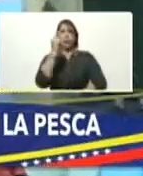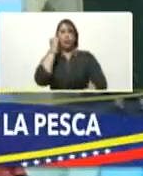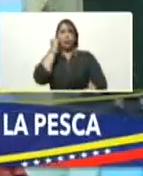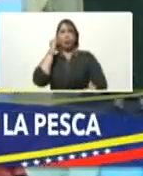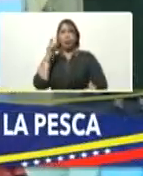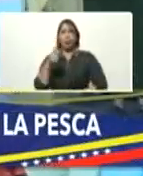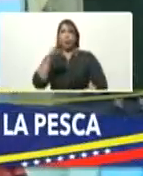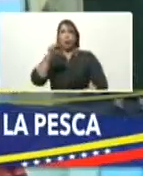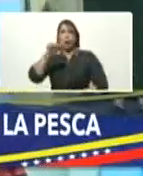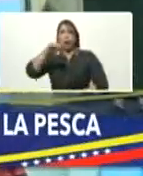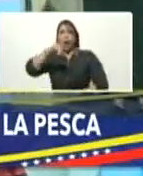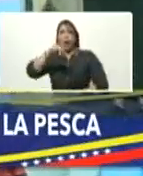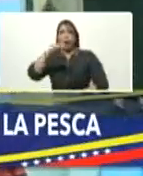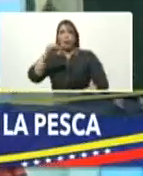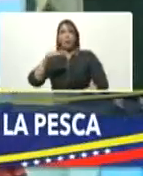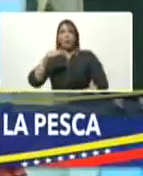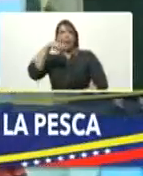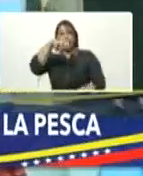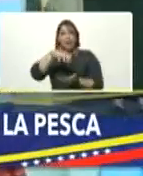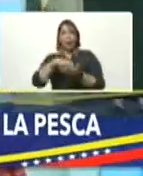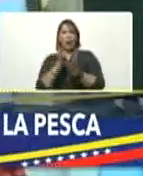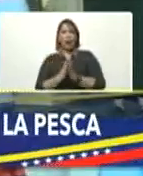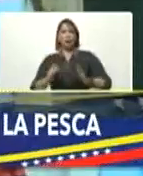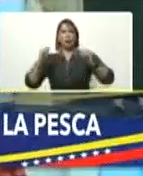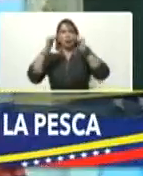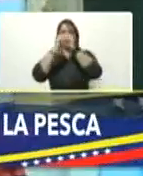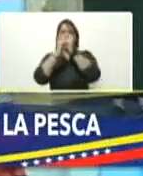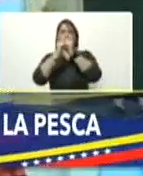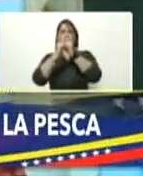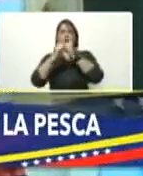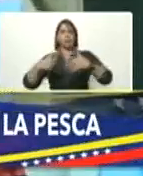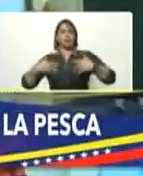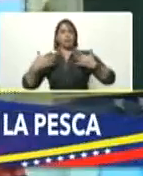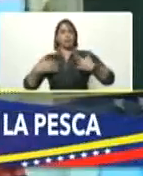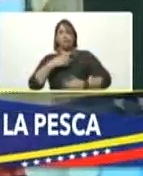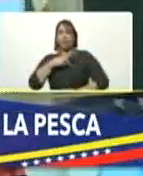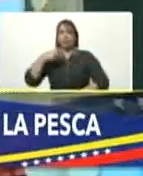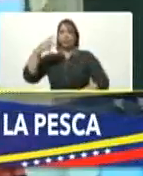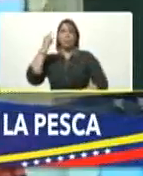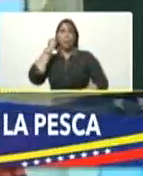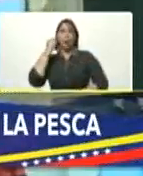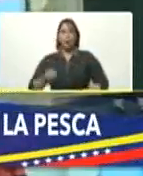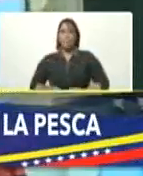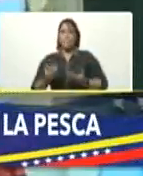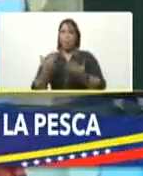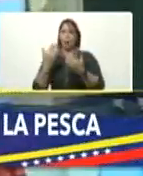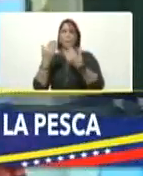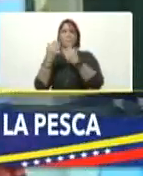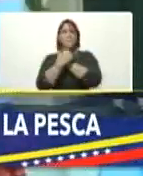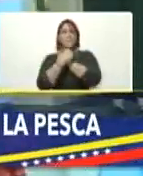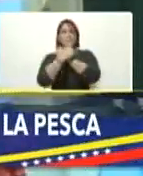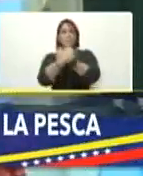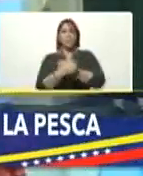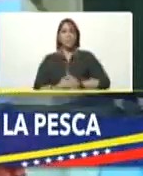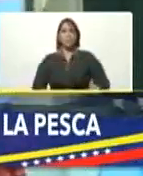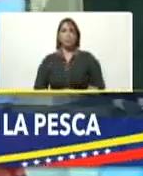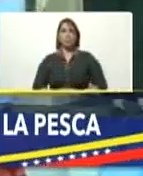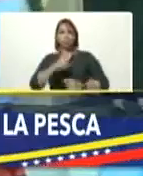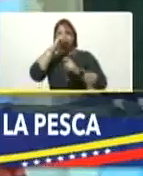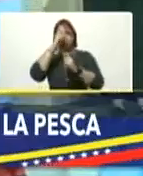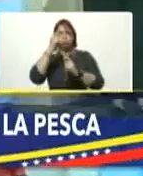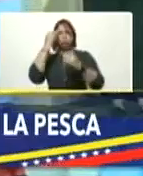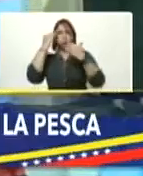presidente. Con la alegría, con el amor y la pasión de estas mujeres que le mandan su abrazo, su reconocimiento.